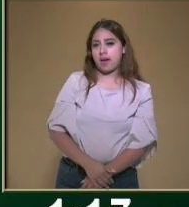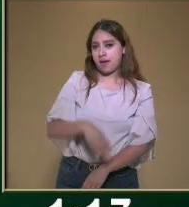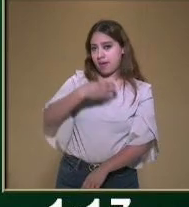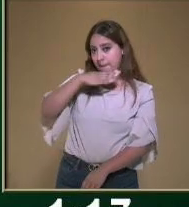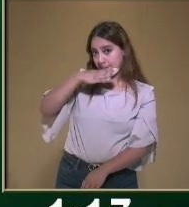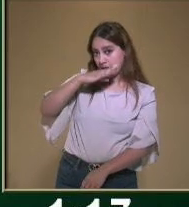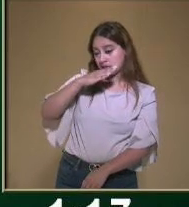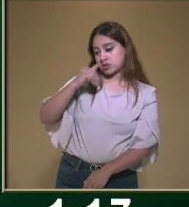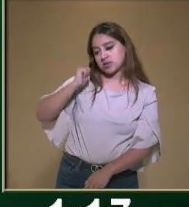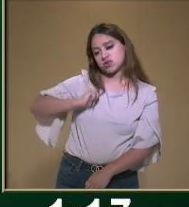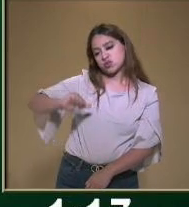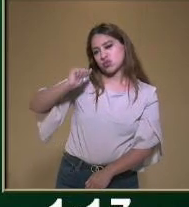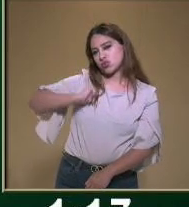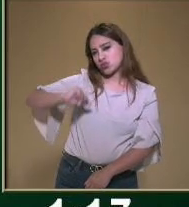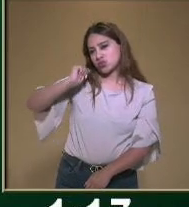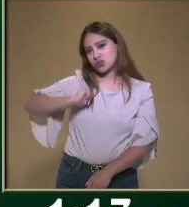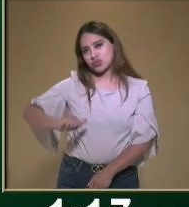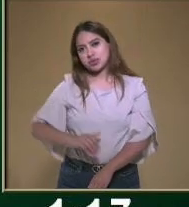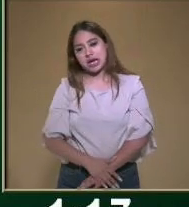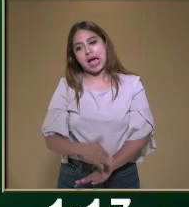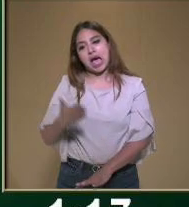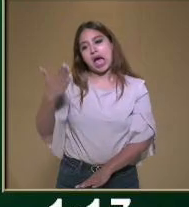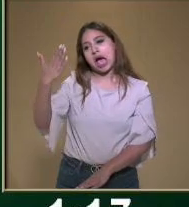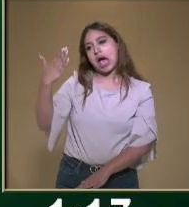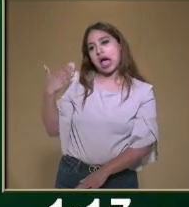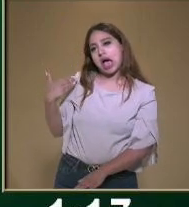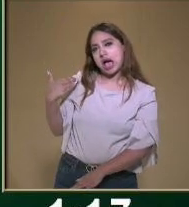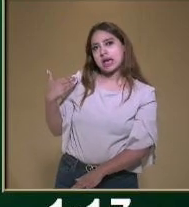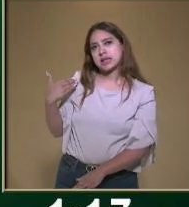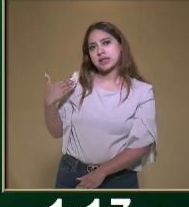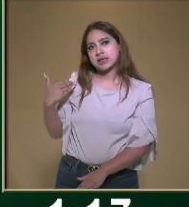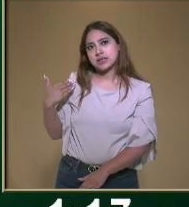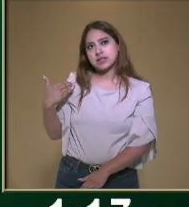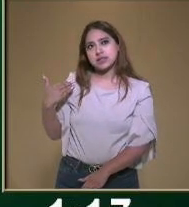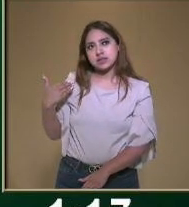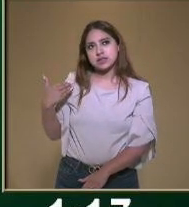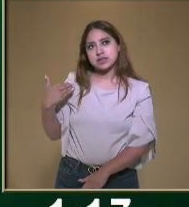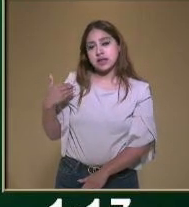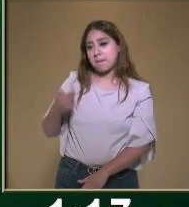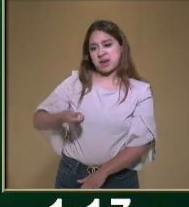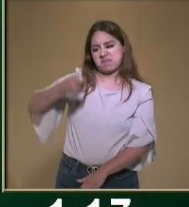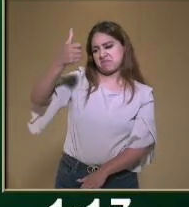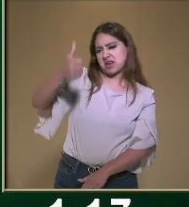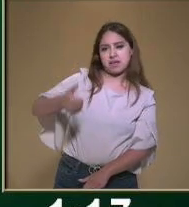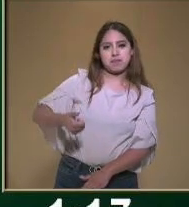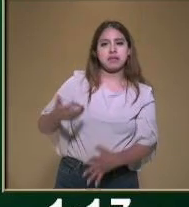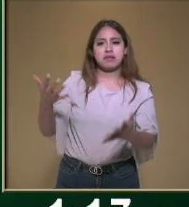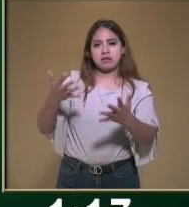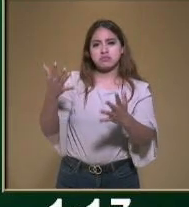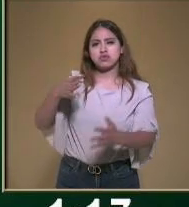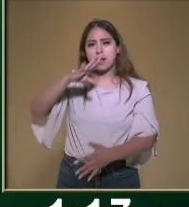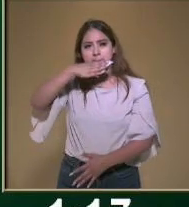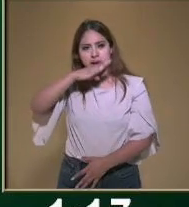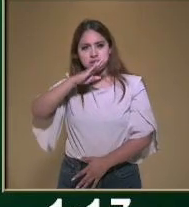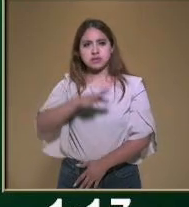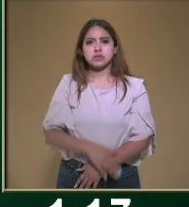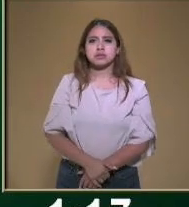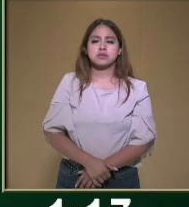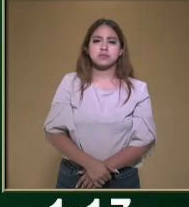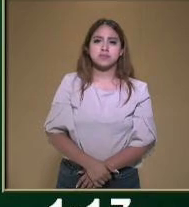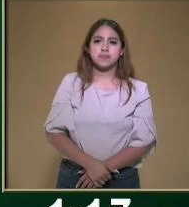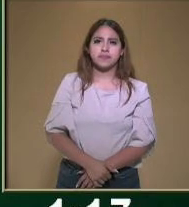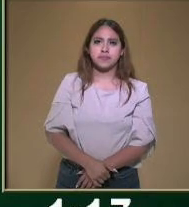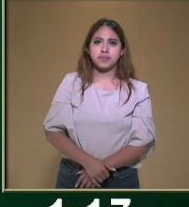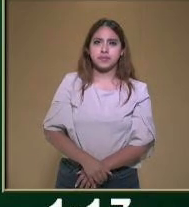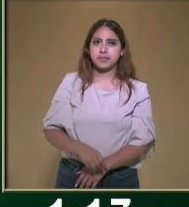planta antigua que anteriormente era la primera planta que se daba del maíz, y una